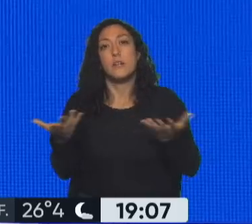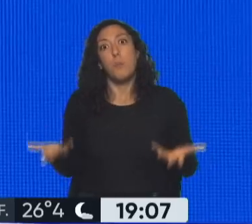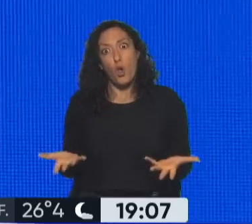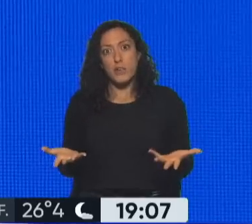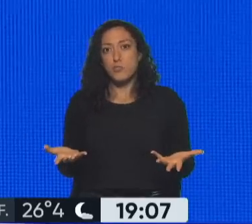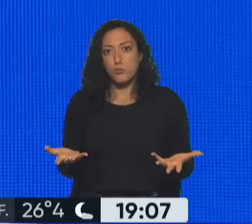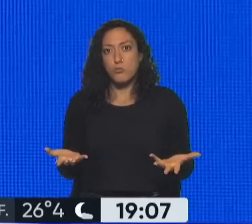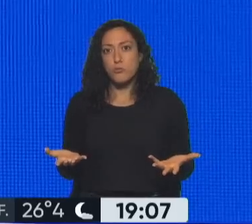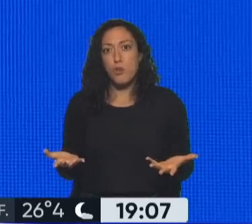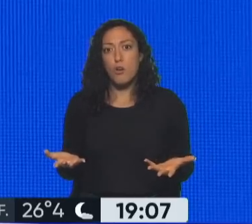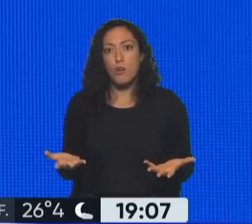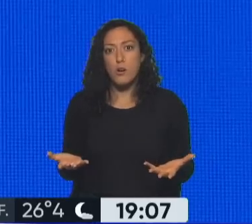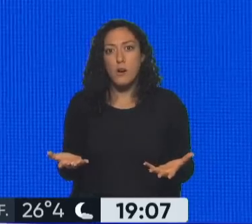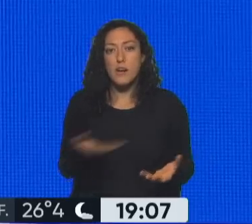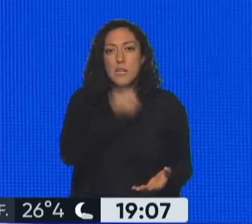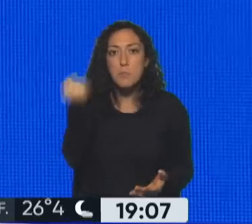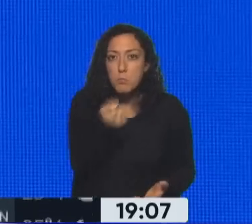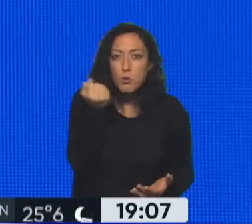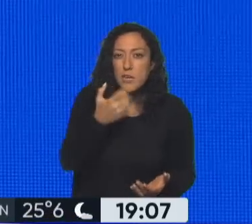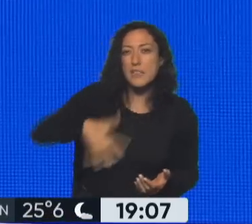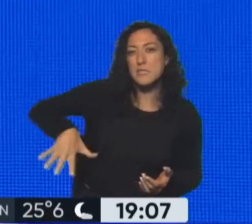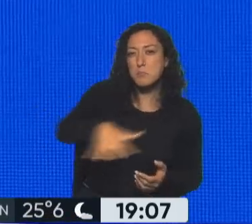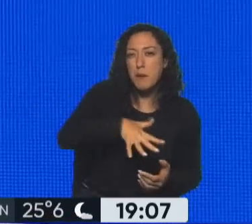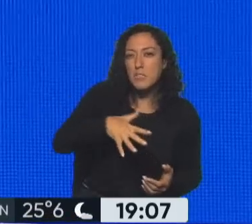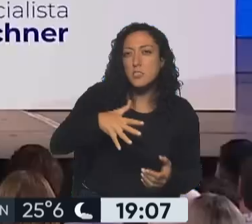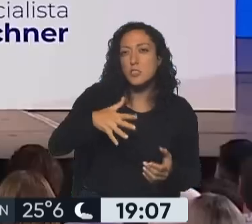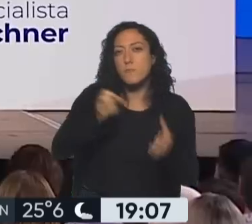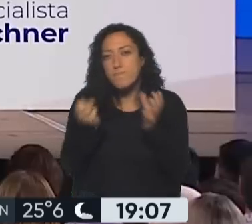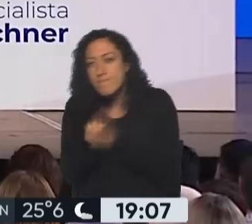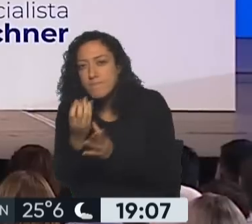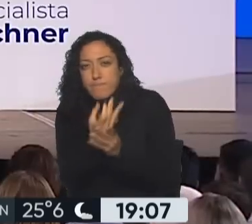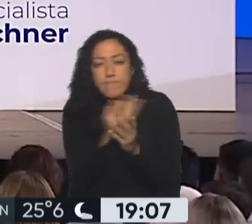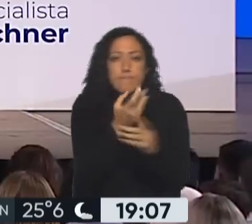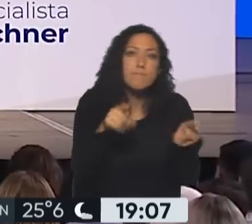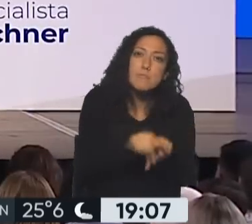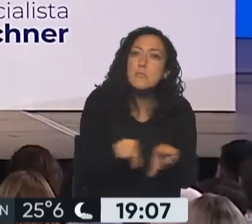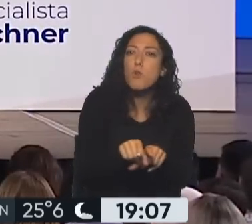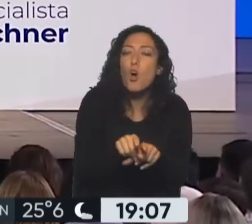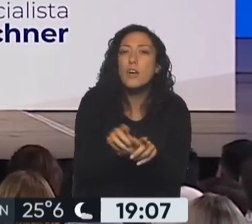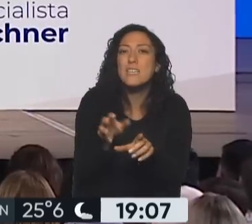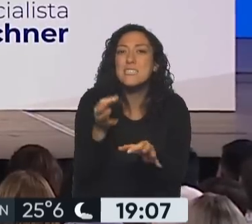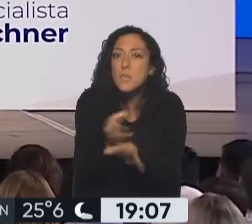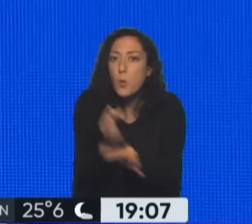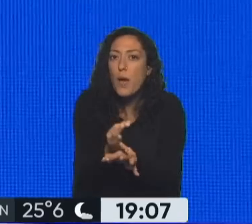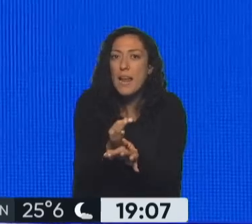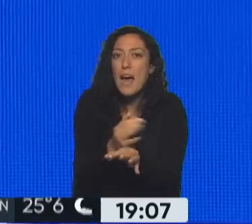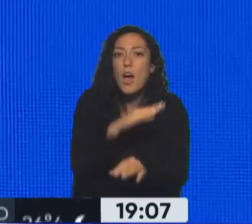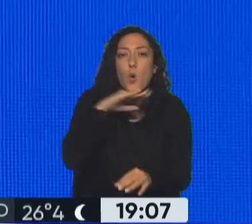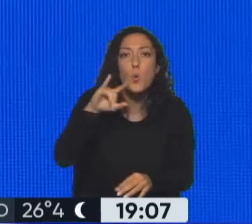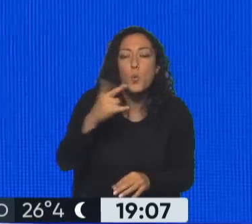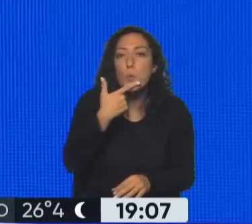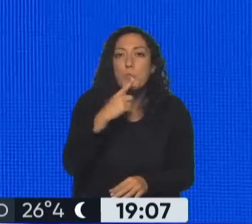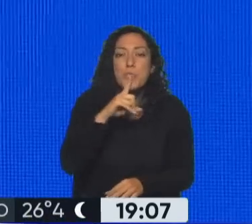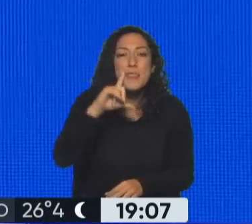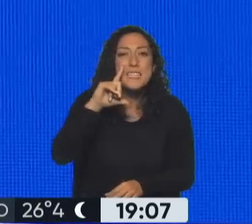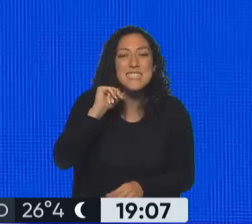muy importante generar espacios como este, el de la escuela. El de la escuela justicialista, que no es una escuela